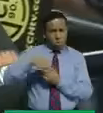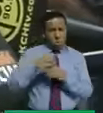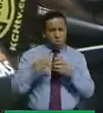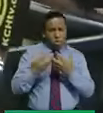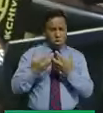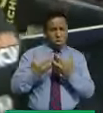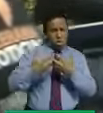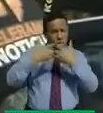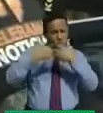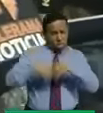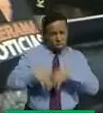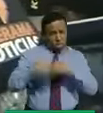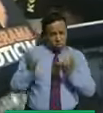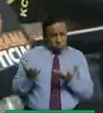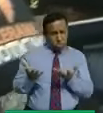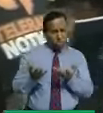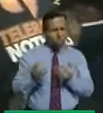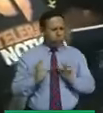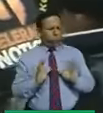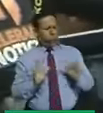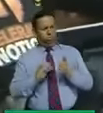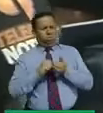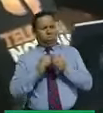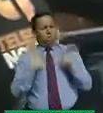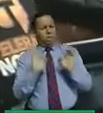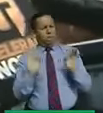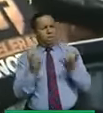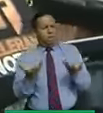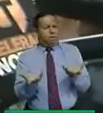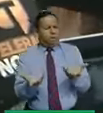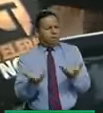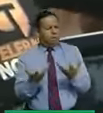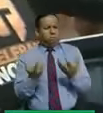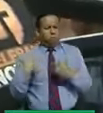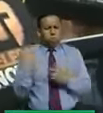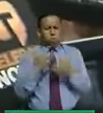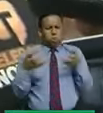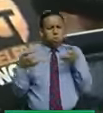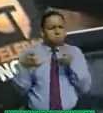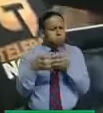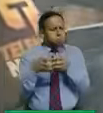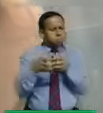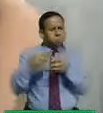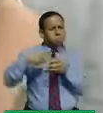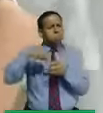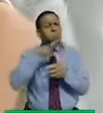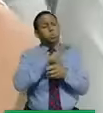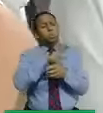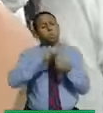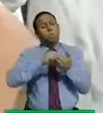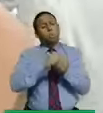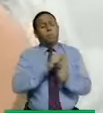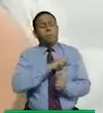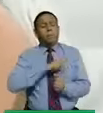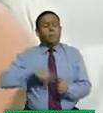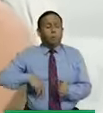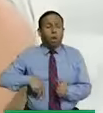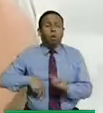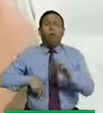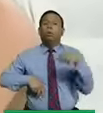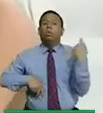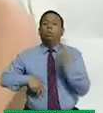Parlamento? Llegamos los 51, ¿por qué tendría que afectar o fisurar el bloque un tema que es netamente personal? Lo urgente para nosotros en este momento